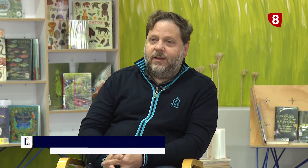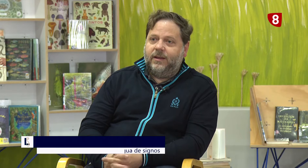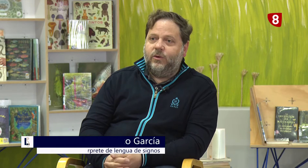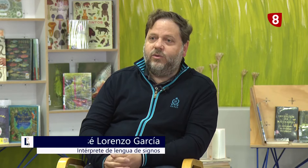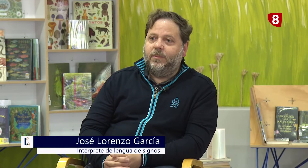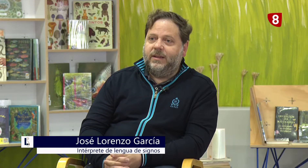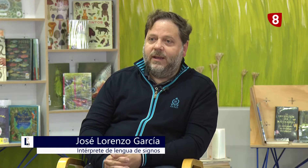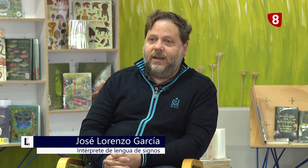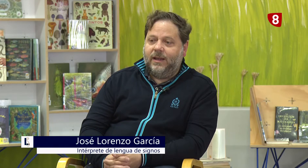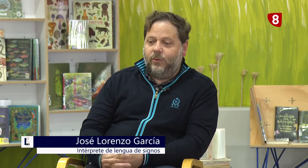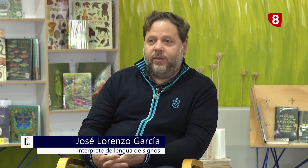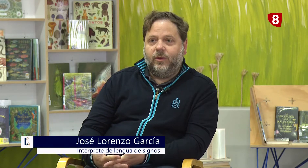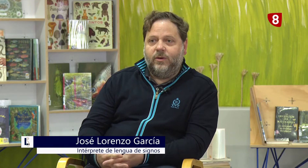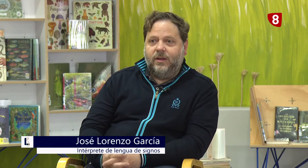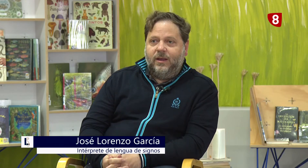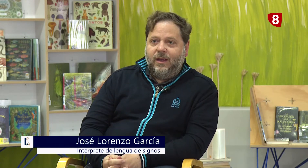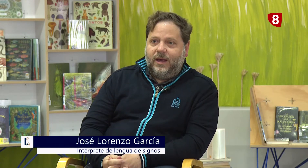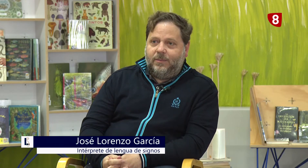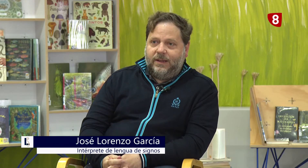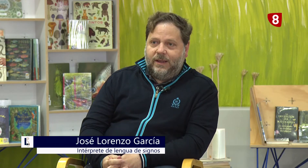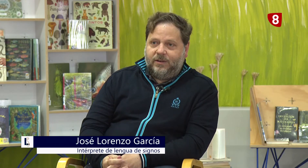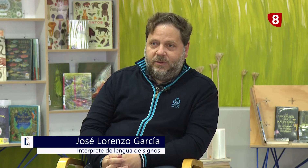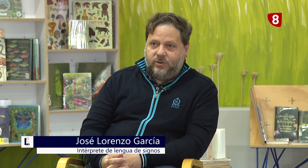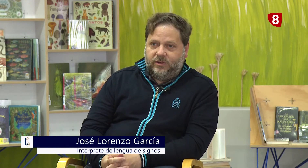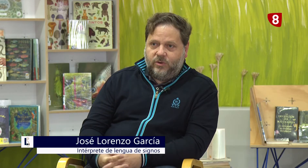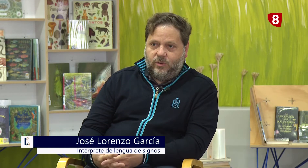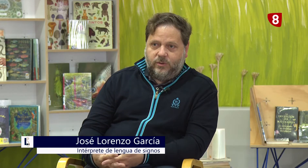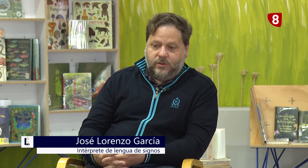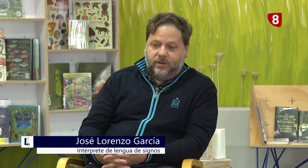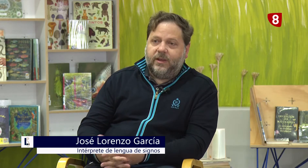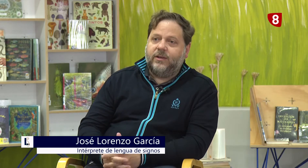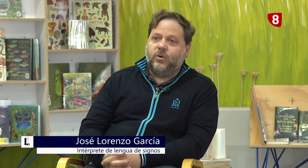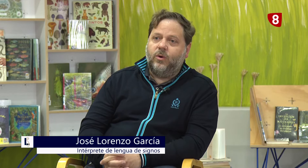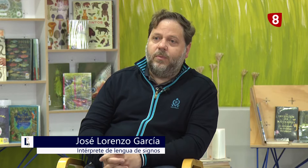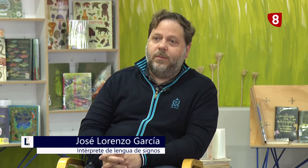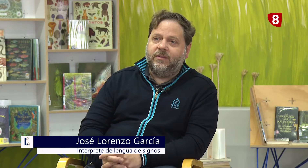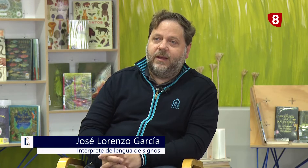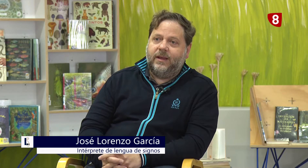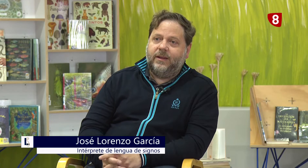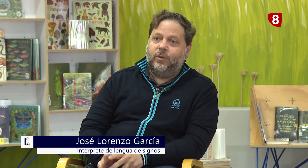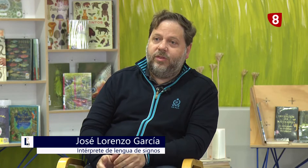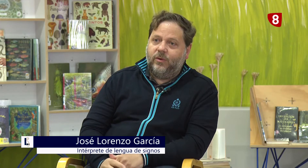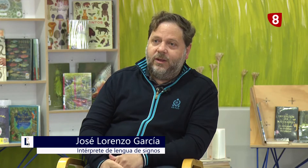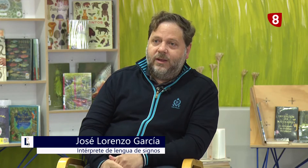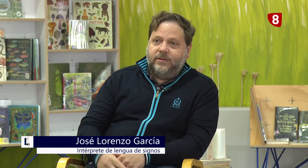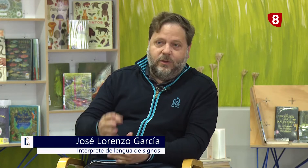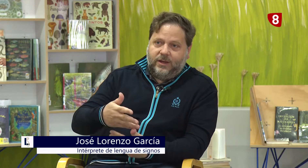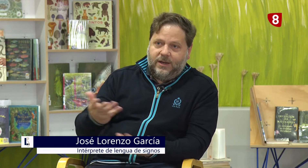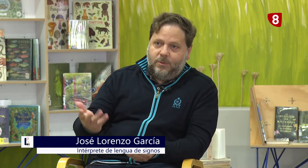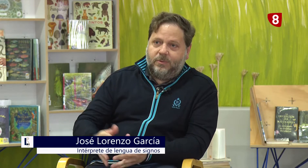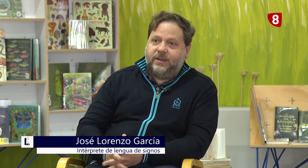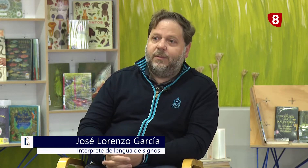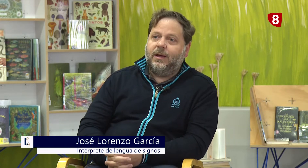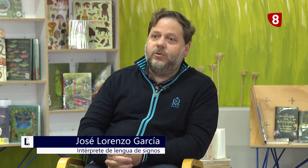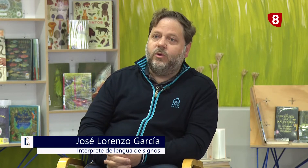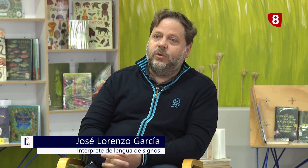Evidentemente. No solamente la educación a nivel de las personas con, en este caso, con problemas de audición, sino en